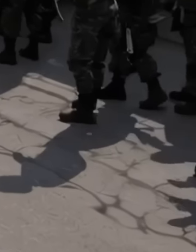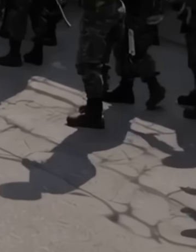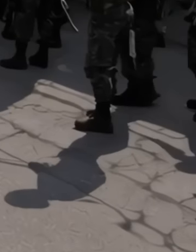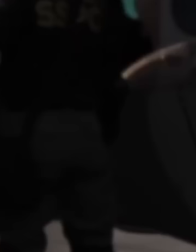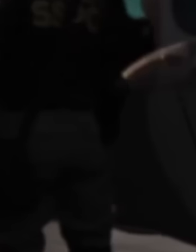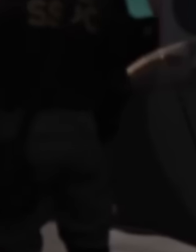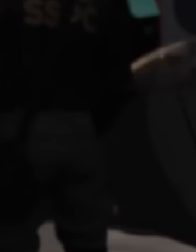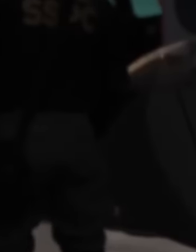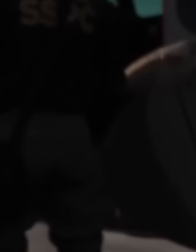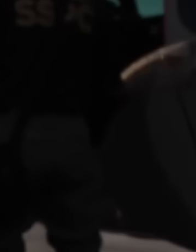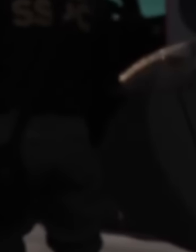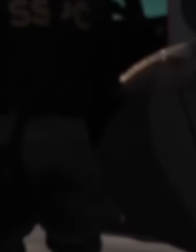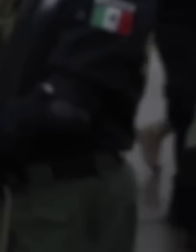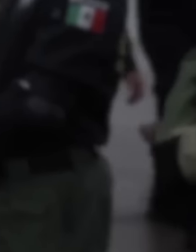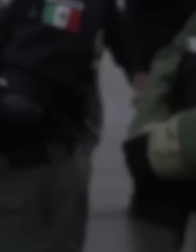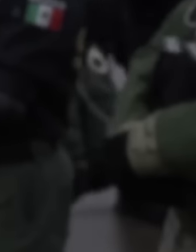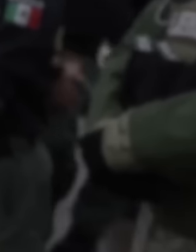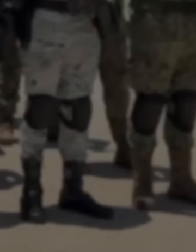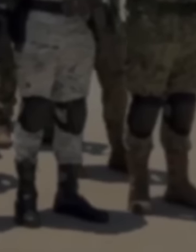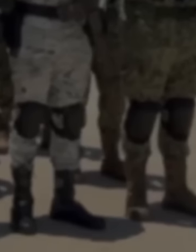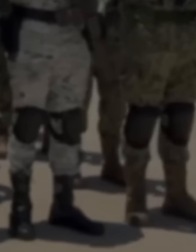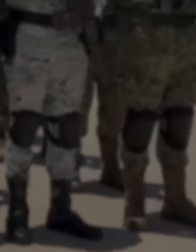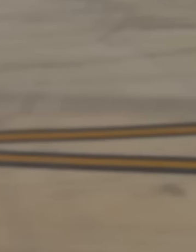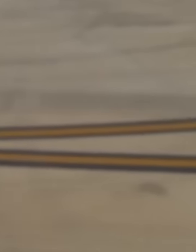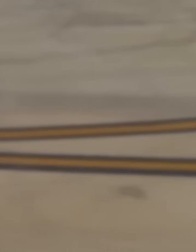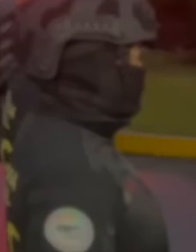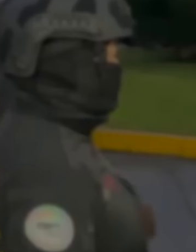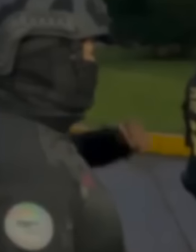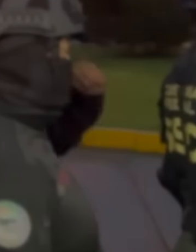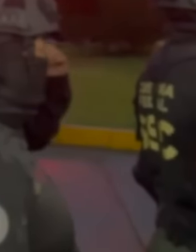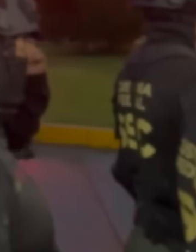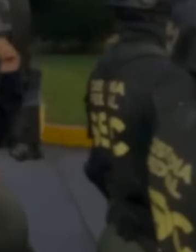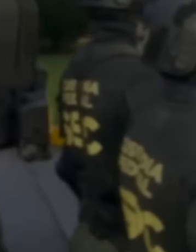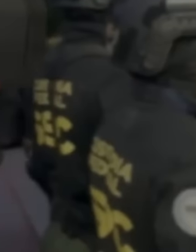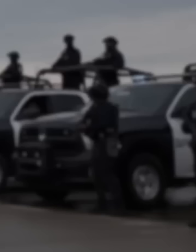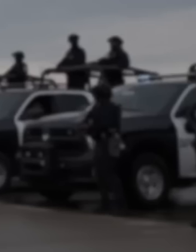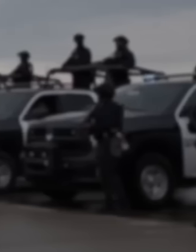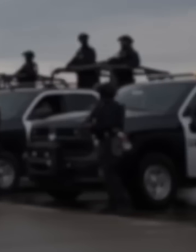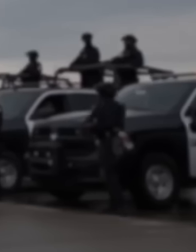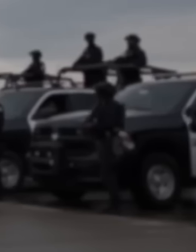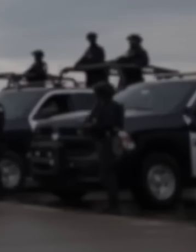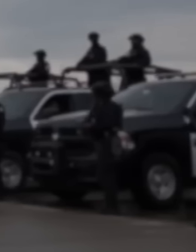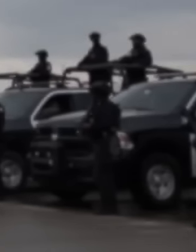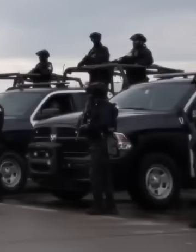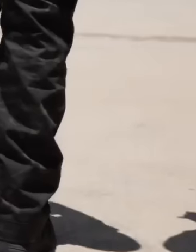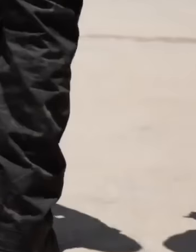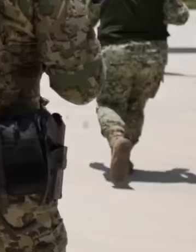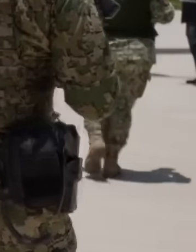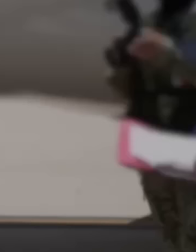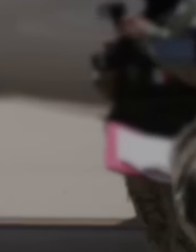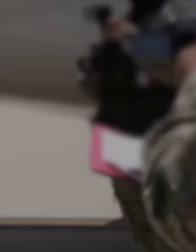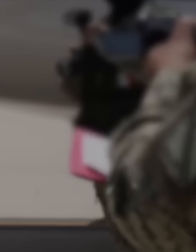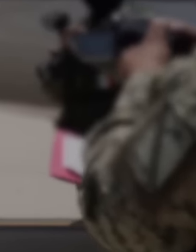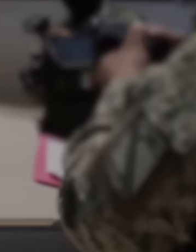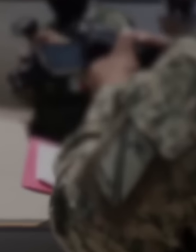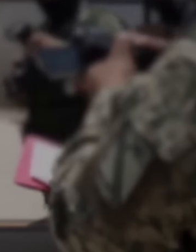tiempo récord lo que otros solo simularon en sexenios enteros. Se les acabó el discurso. En poco